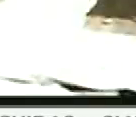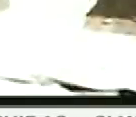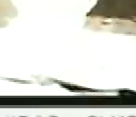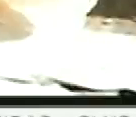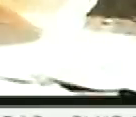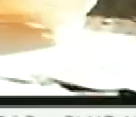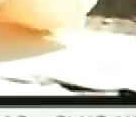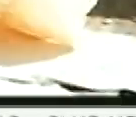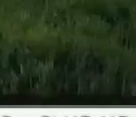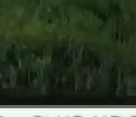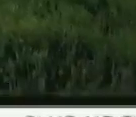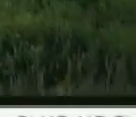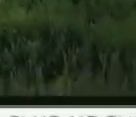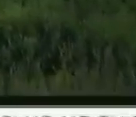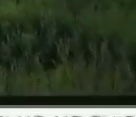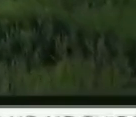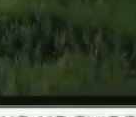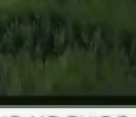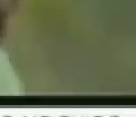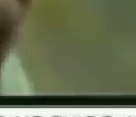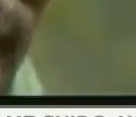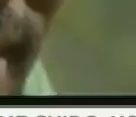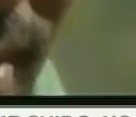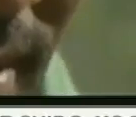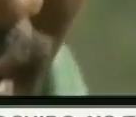que nunca se ha arrodillado,